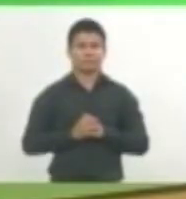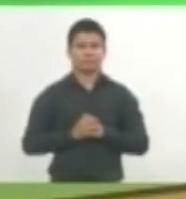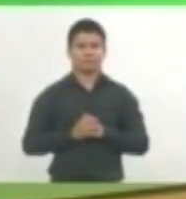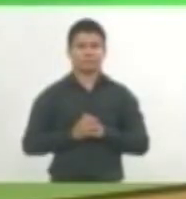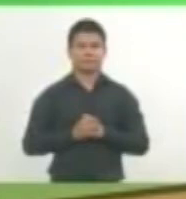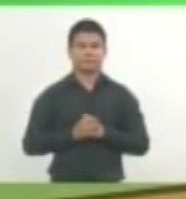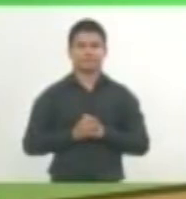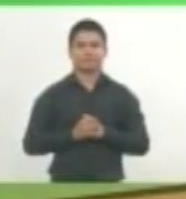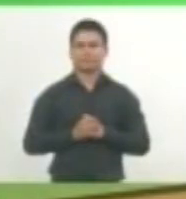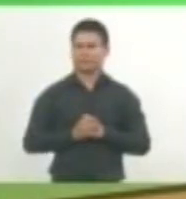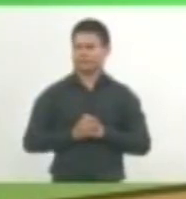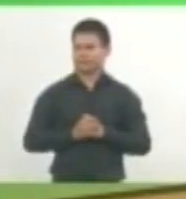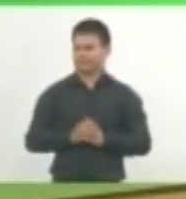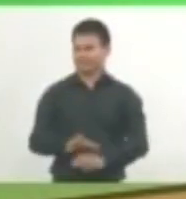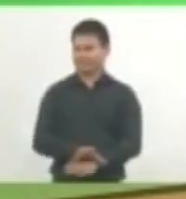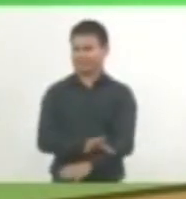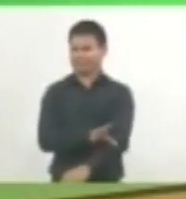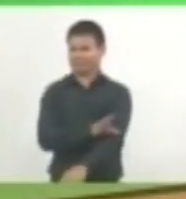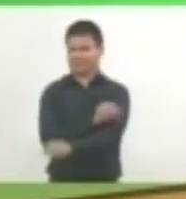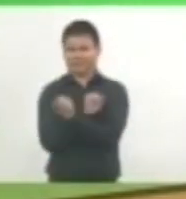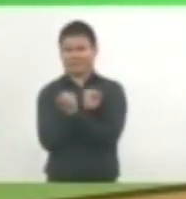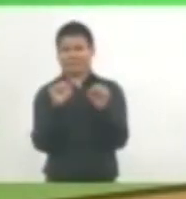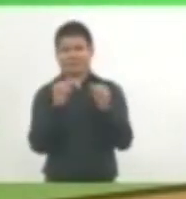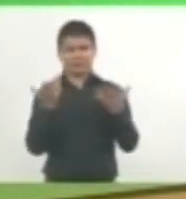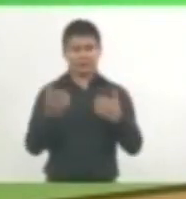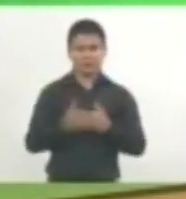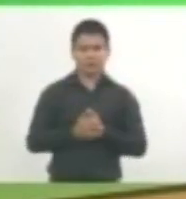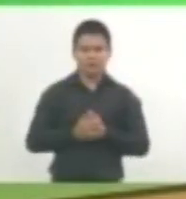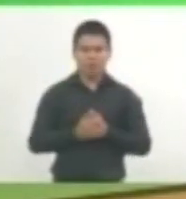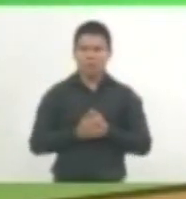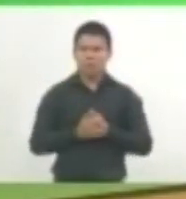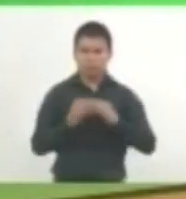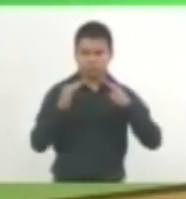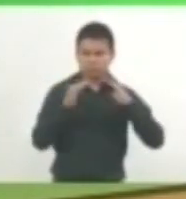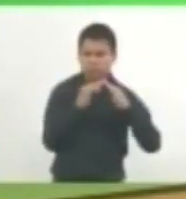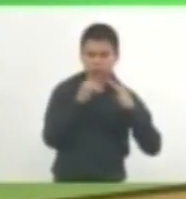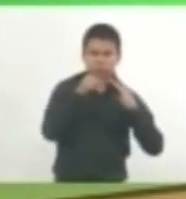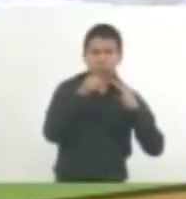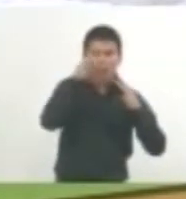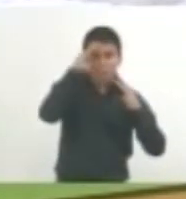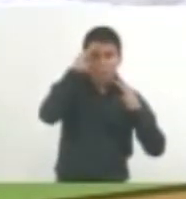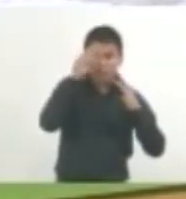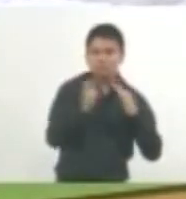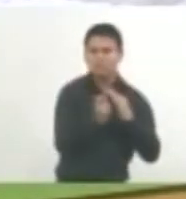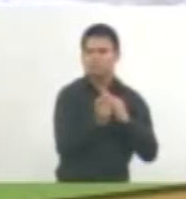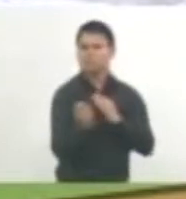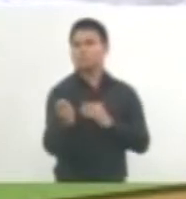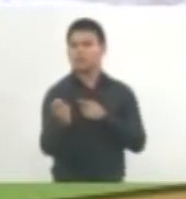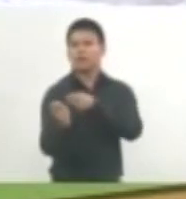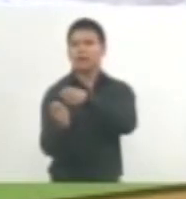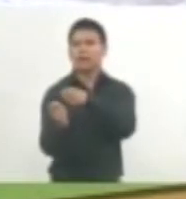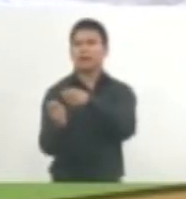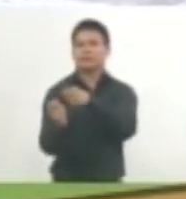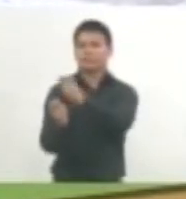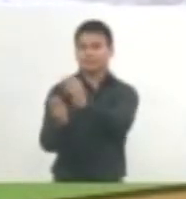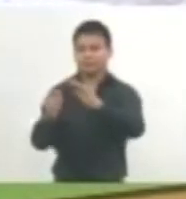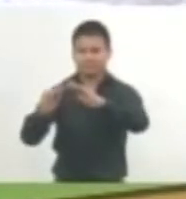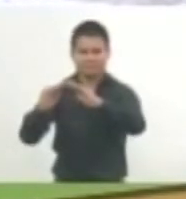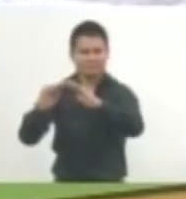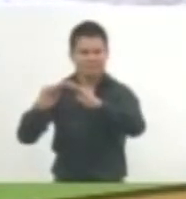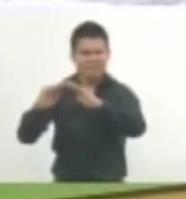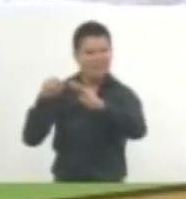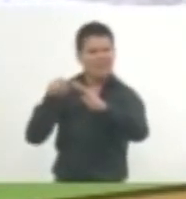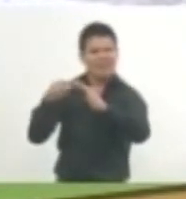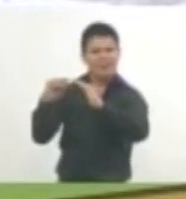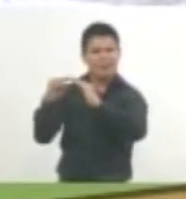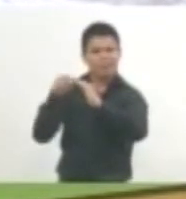es insólito. A solo 200 metros del comando de la policía en Sucre, los ladrones ingresaron esa madrugada a un asadero de pollo y se